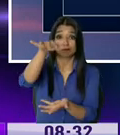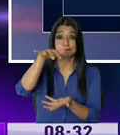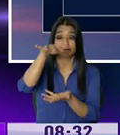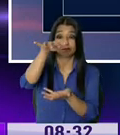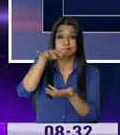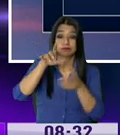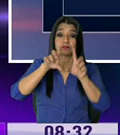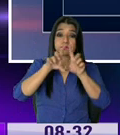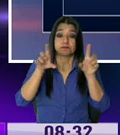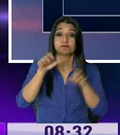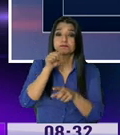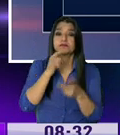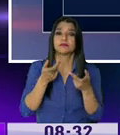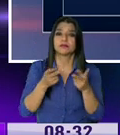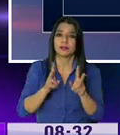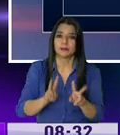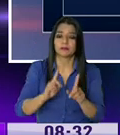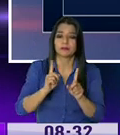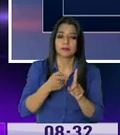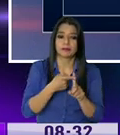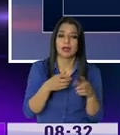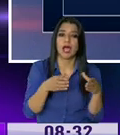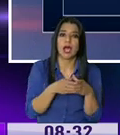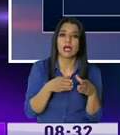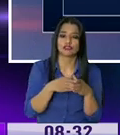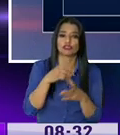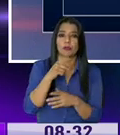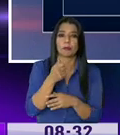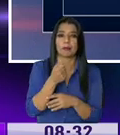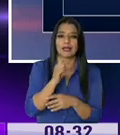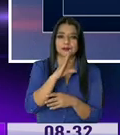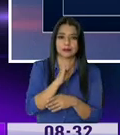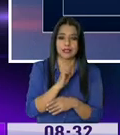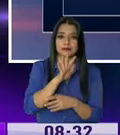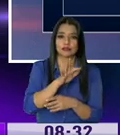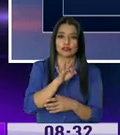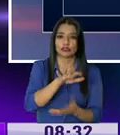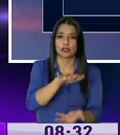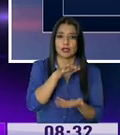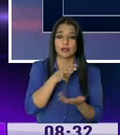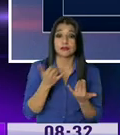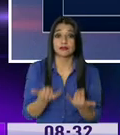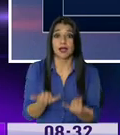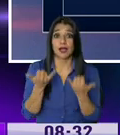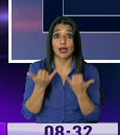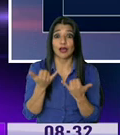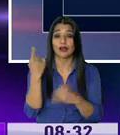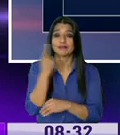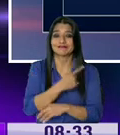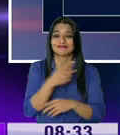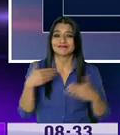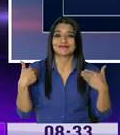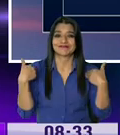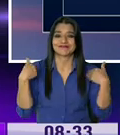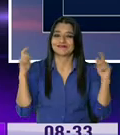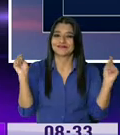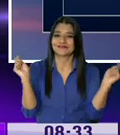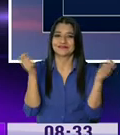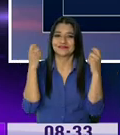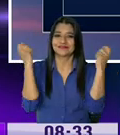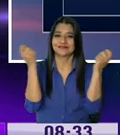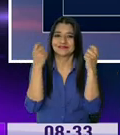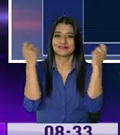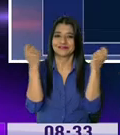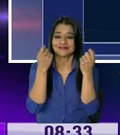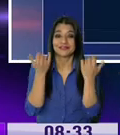empresa privada, ya lo hizo primero las sopastas con 5 toneladas y ahora tenemos un día de alegría y de fiesta, por no puede ser de otra manera.